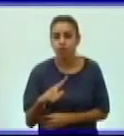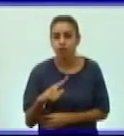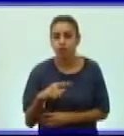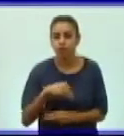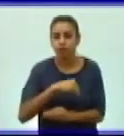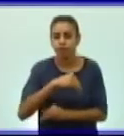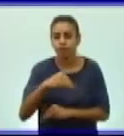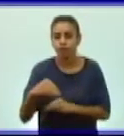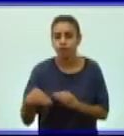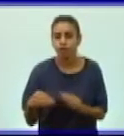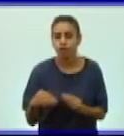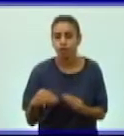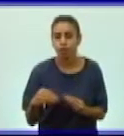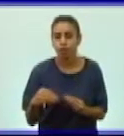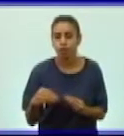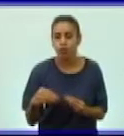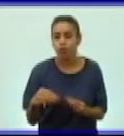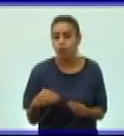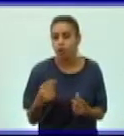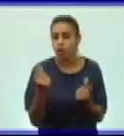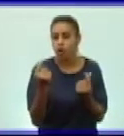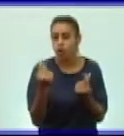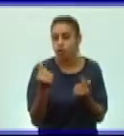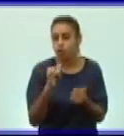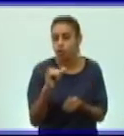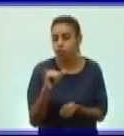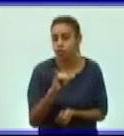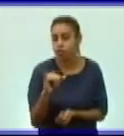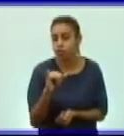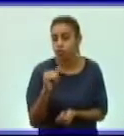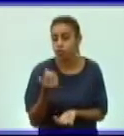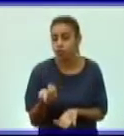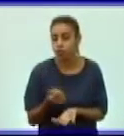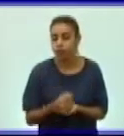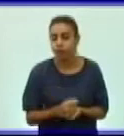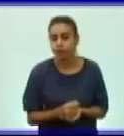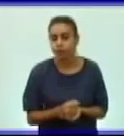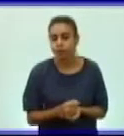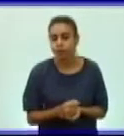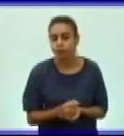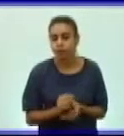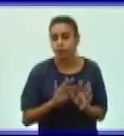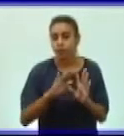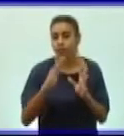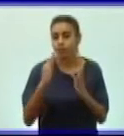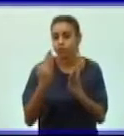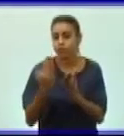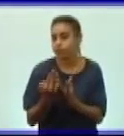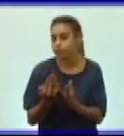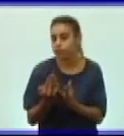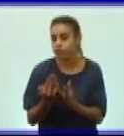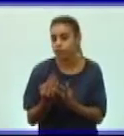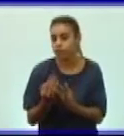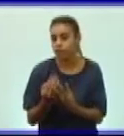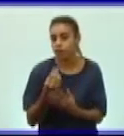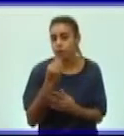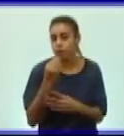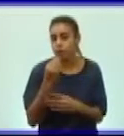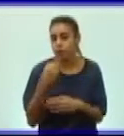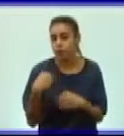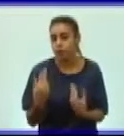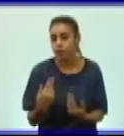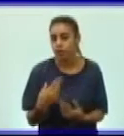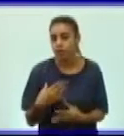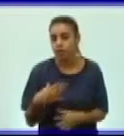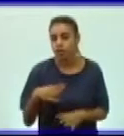La situación por la que estaba atravesando el país también requería de una reforma económica general que pudiera incluso tener resultados bastante